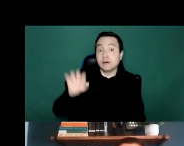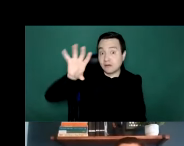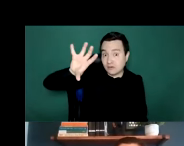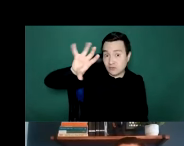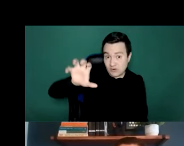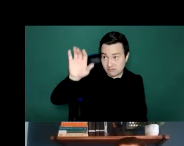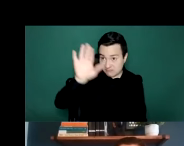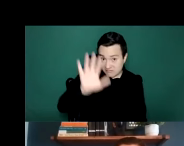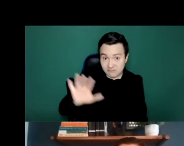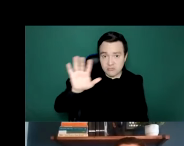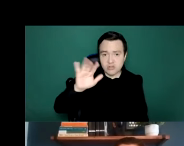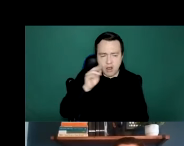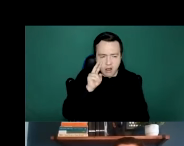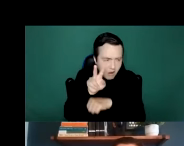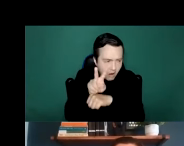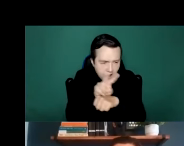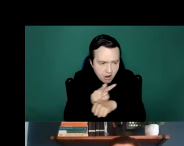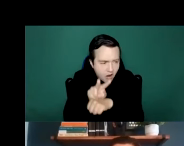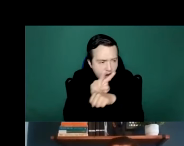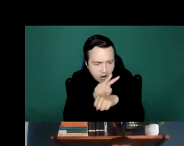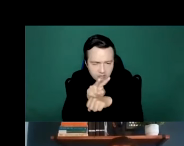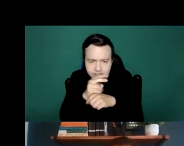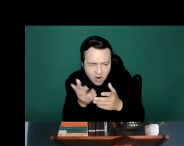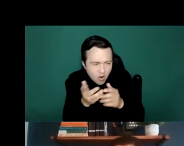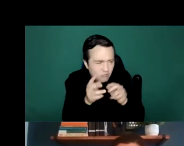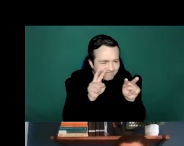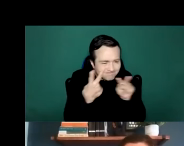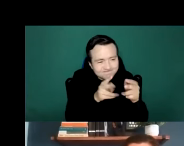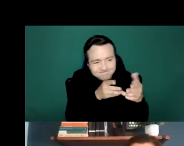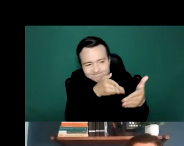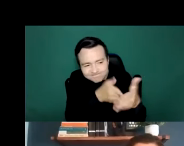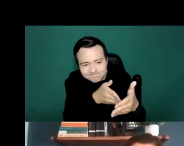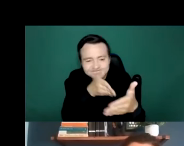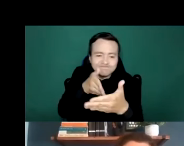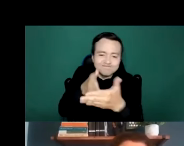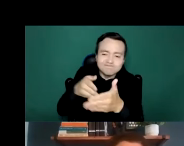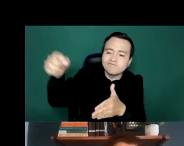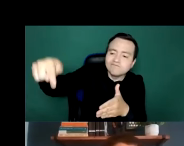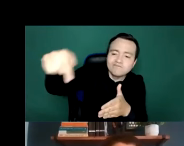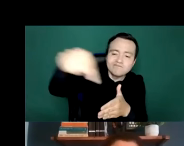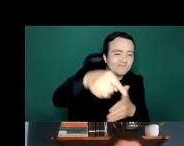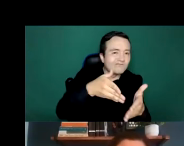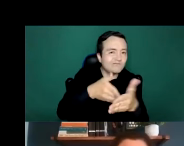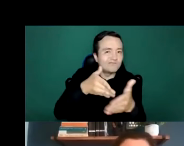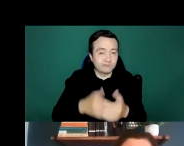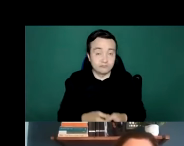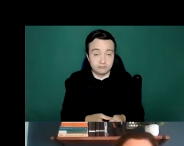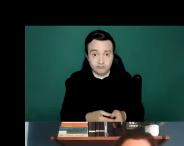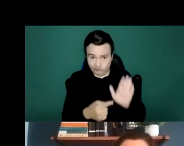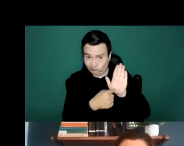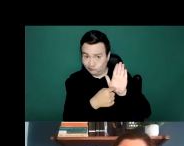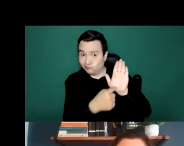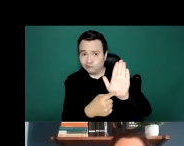diferentes estudios para tratar de entender cuáles son las distintas barreras de acceso. Los ejemplos más cercanos a nosotros desde la cooperación